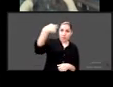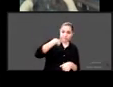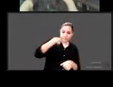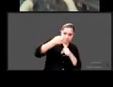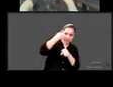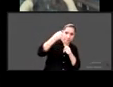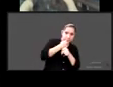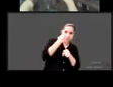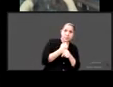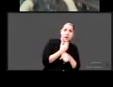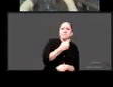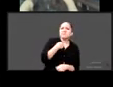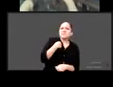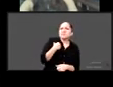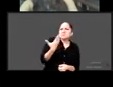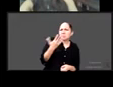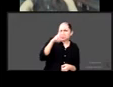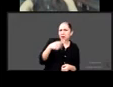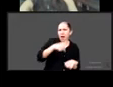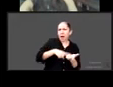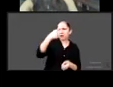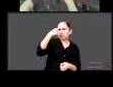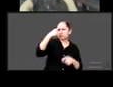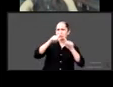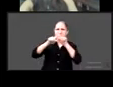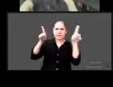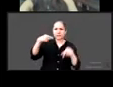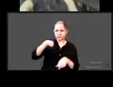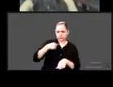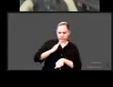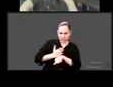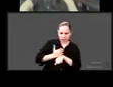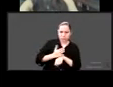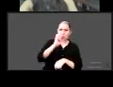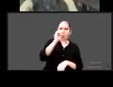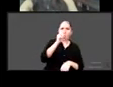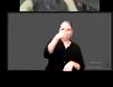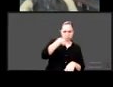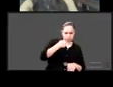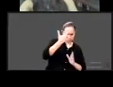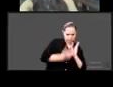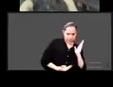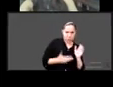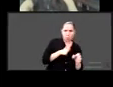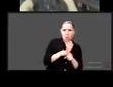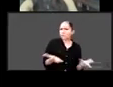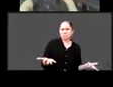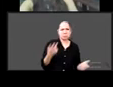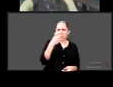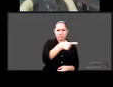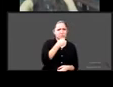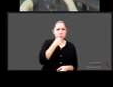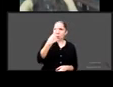los circuitos cerebrales que se activan asociados al estrés cuando recibe maltrato en cualquiera de sus modalidades, en